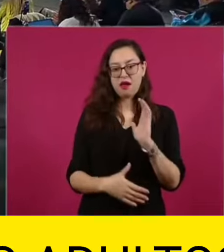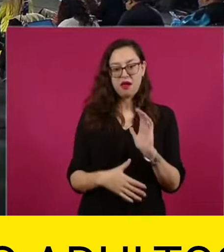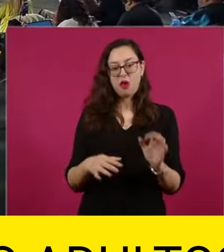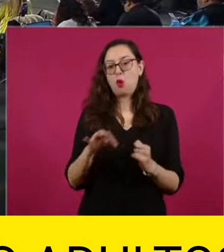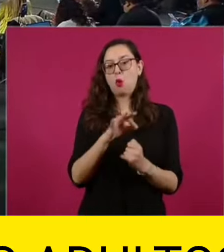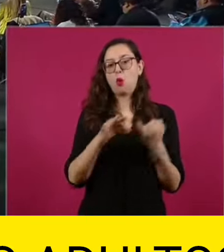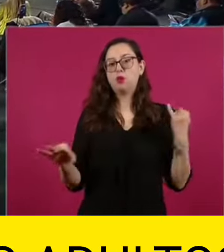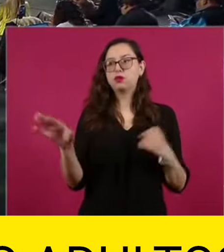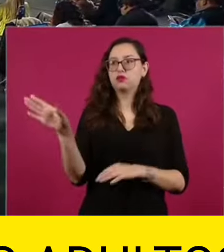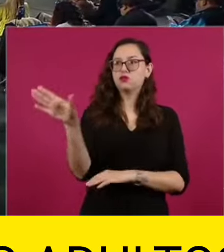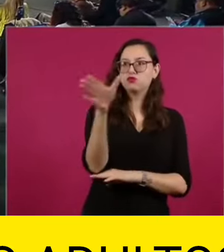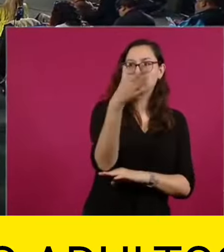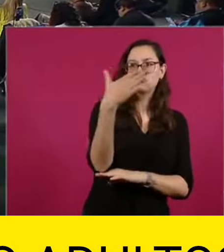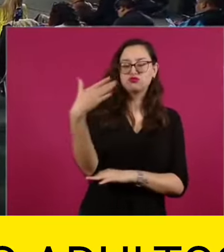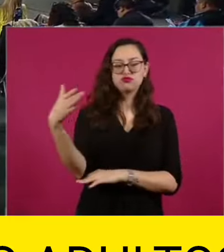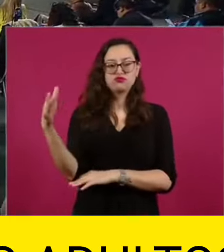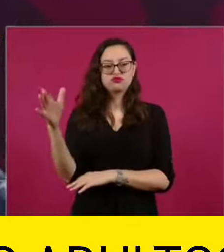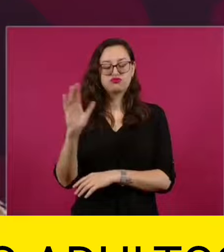un momento